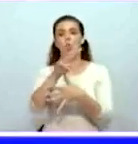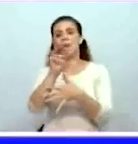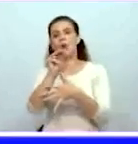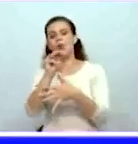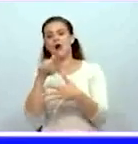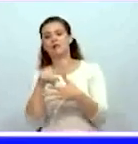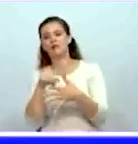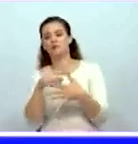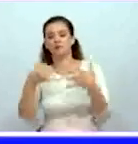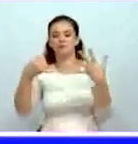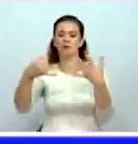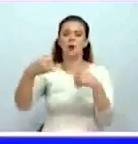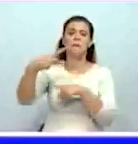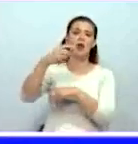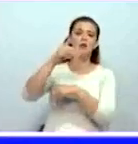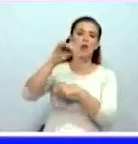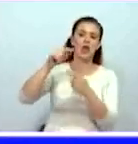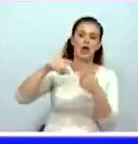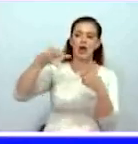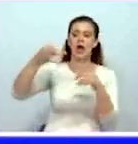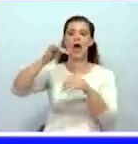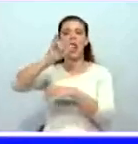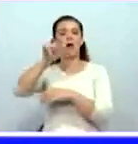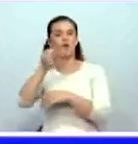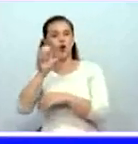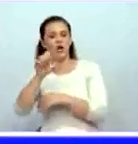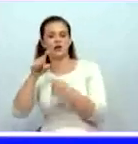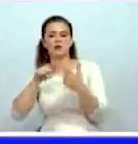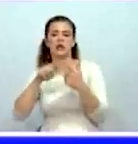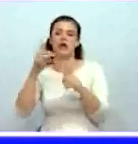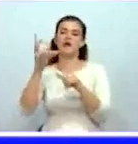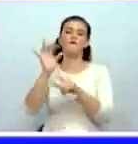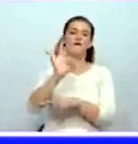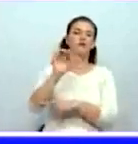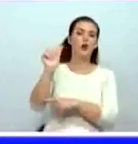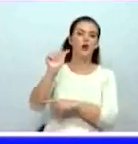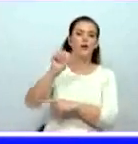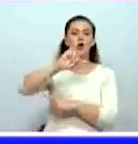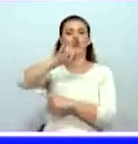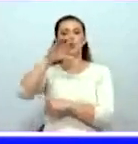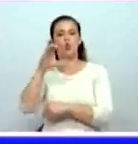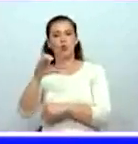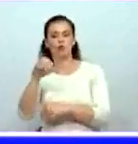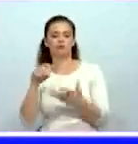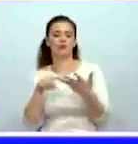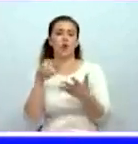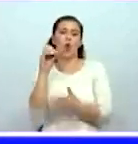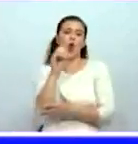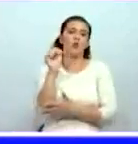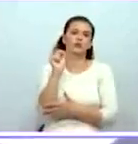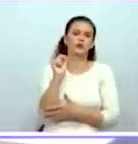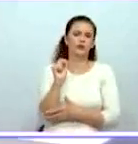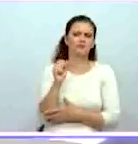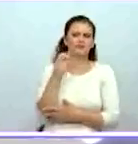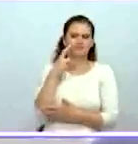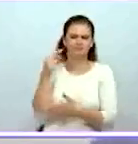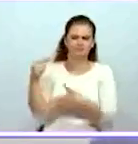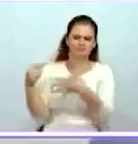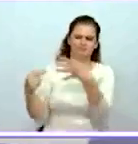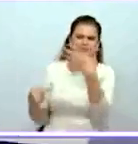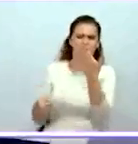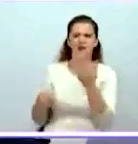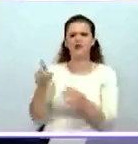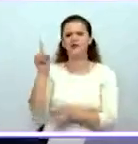Madrigal, está Paradela, está Yabón Is, está Fabricio Alemán, está Julen Cordero. Orlando Sinclair. Yo no creo que